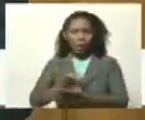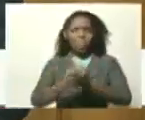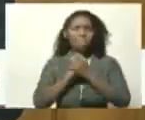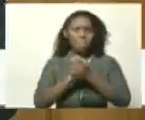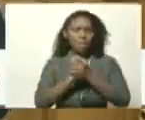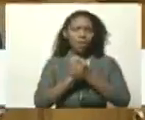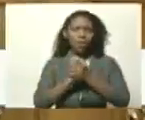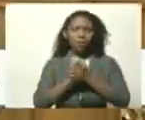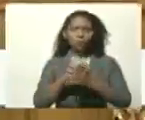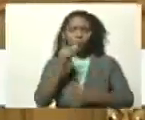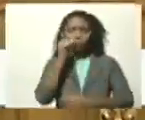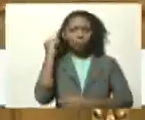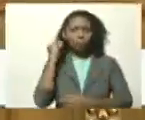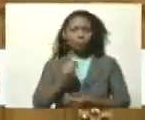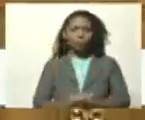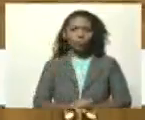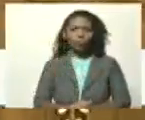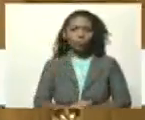queridas compañeras.